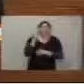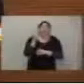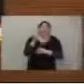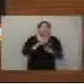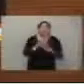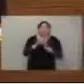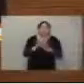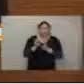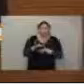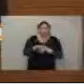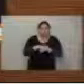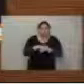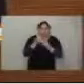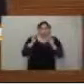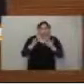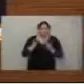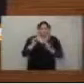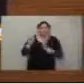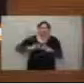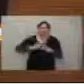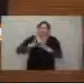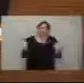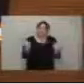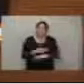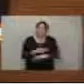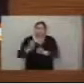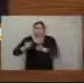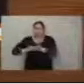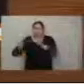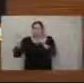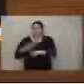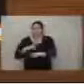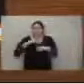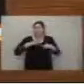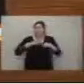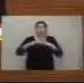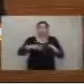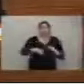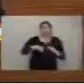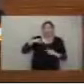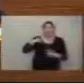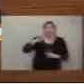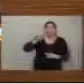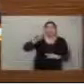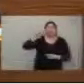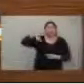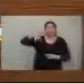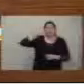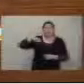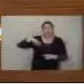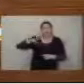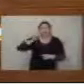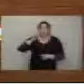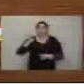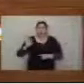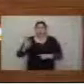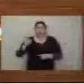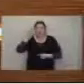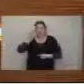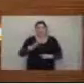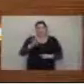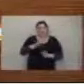febrero también, el Máximo Martín Serrano y el director general que lo suscribe, Bernardo Martínez Llanos, eran los jefes de servicio y director general